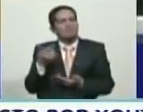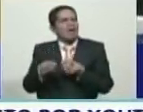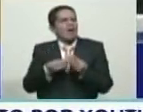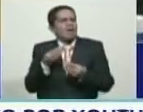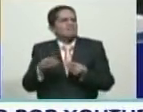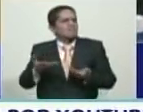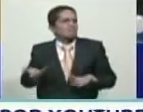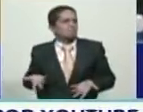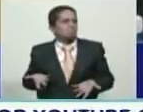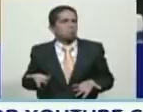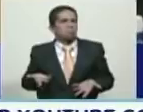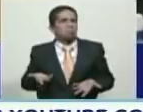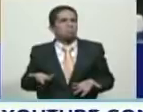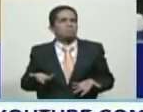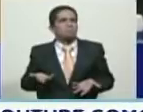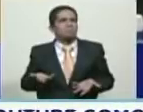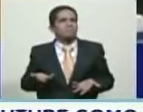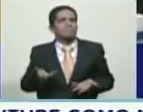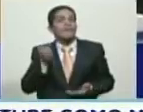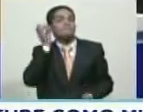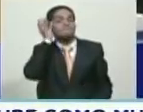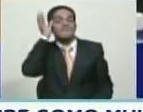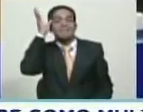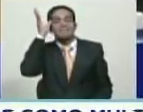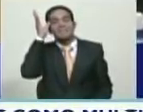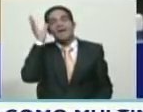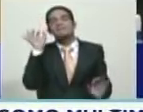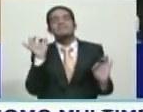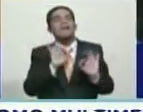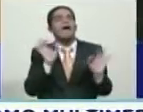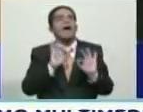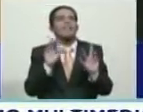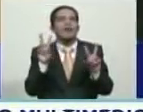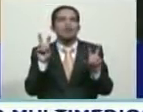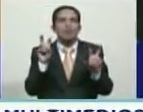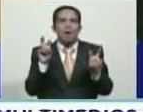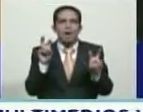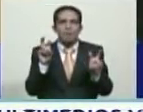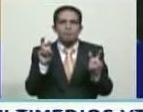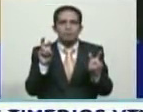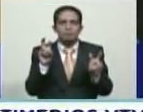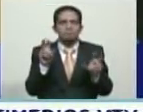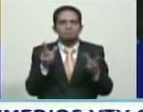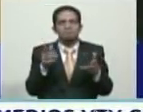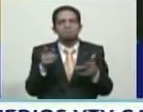fue, no fue inventar ideas nuevas, sino